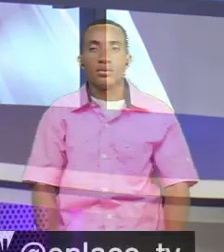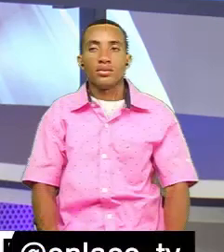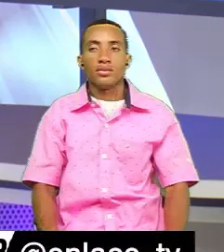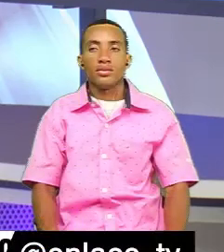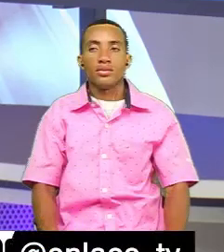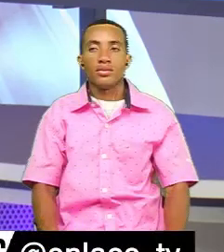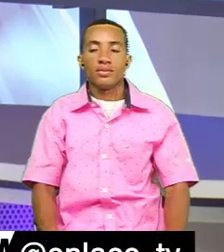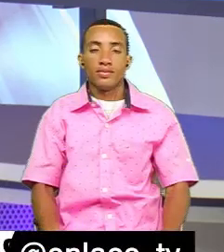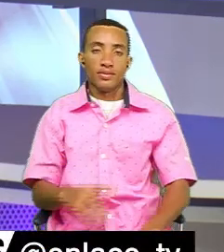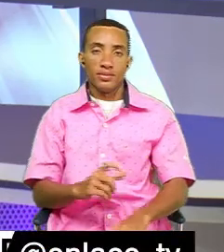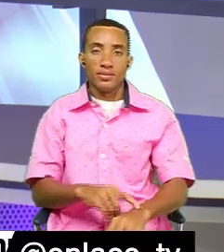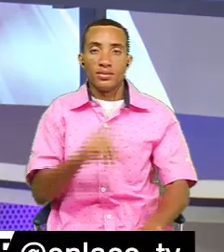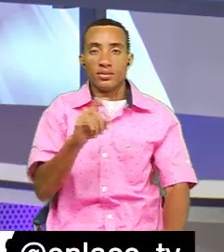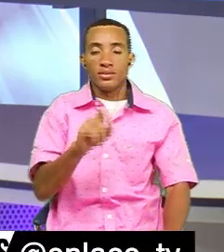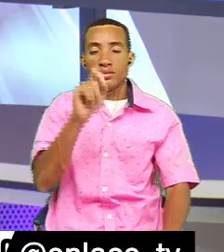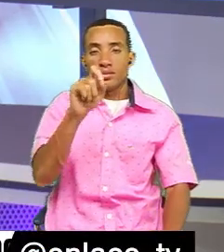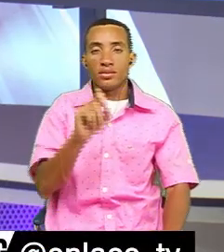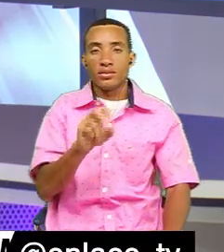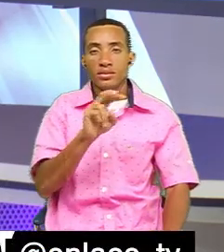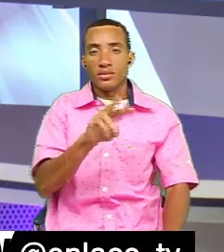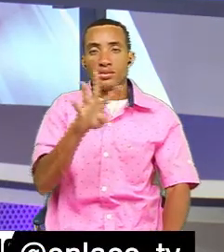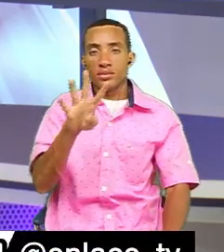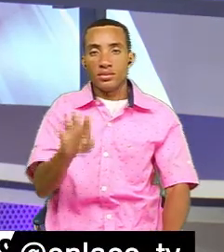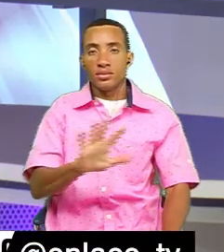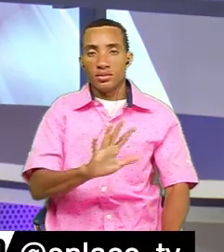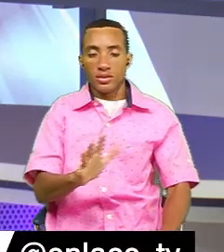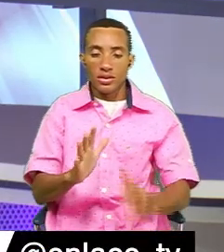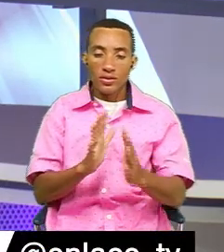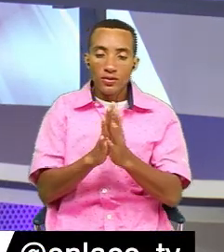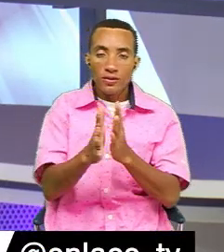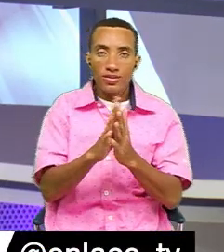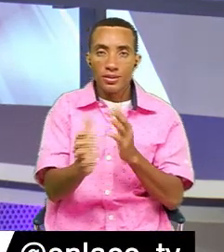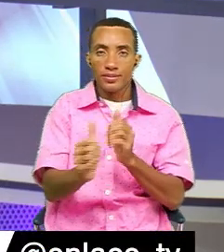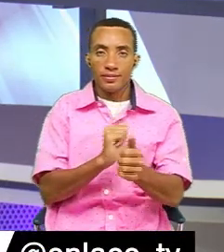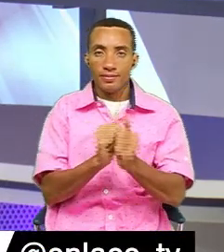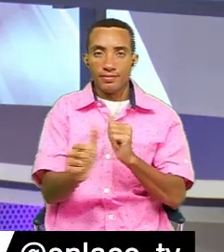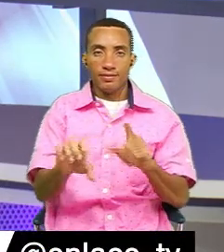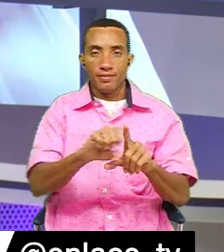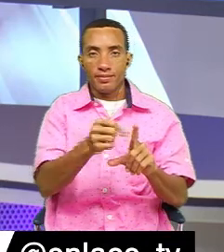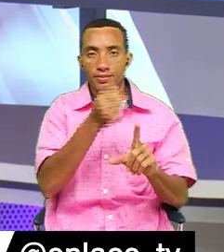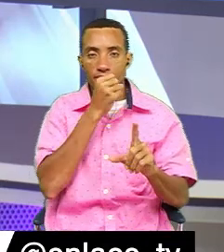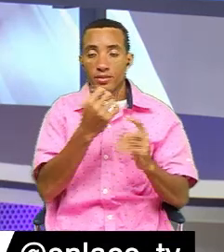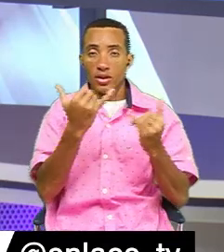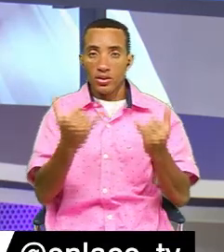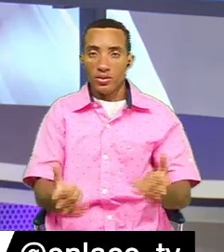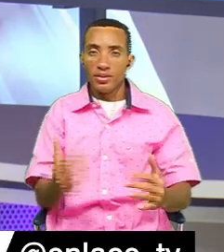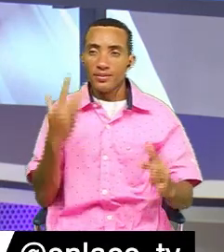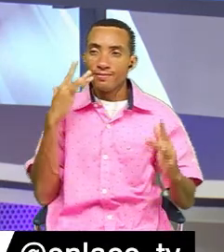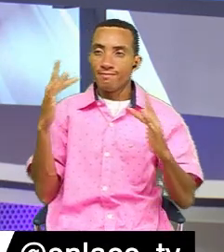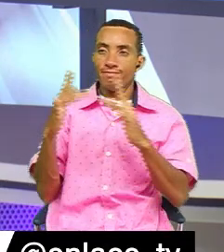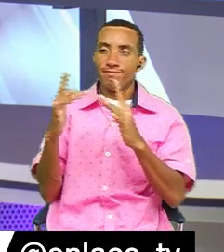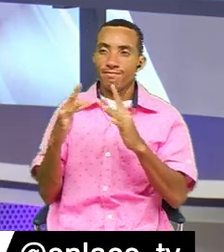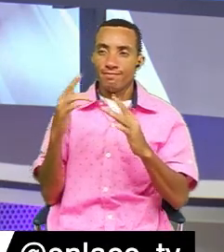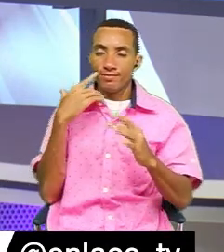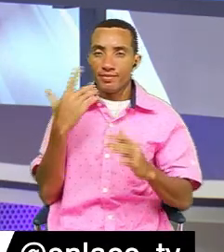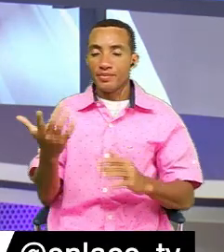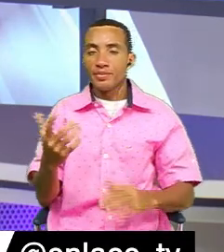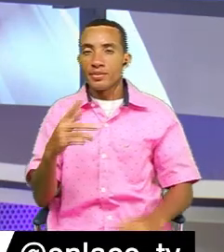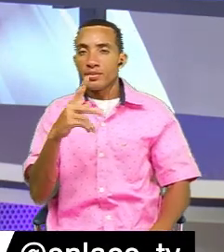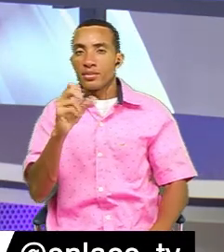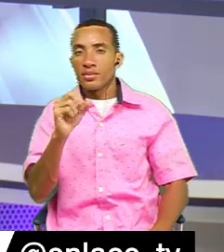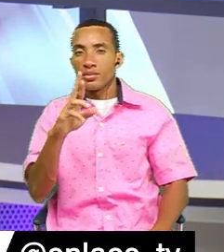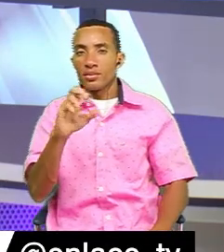Seis y 29 minutos de la tarde, ya llegó toda la información deportiva en Enlace Noticias. A esta hora establecemos contacto con nuestra periodista Carol Sarmiento,